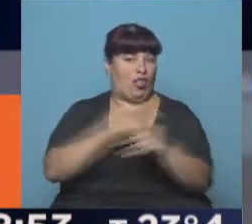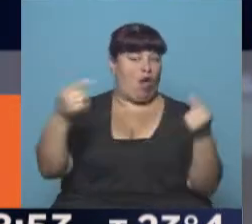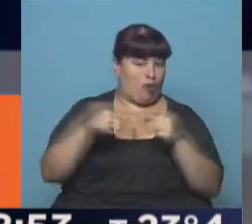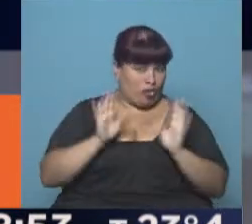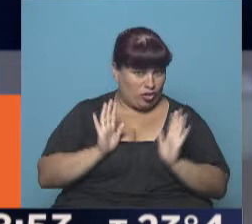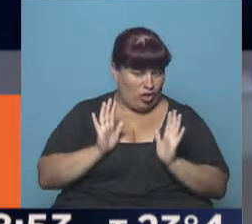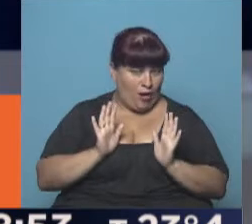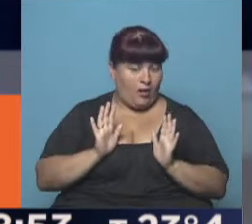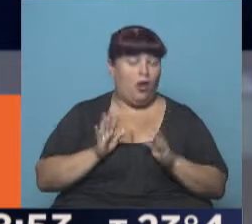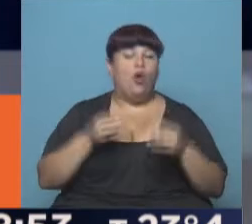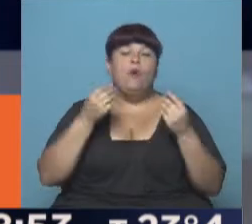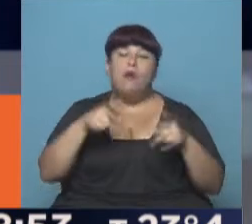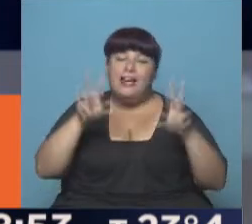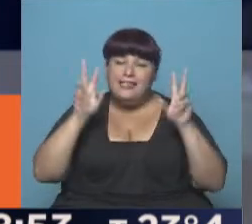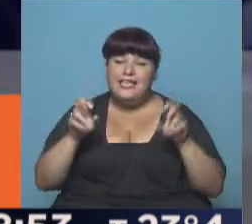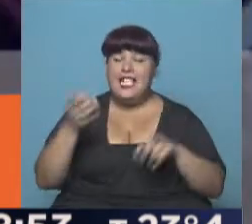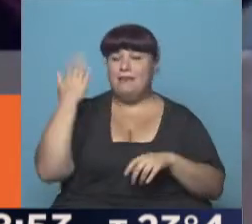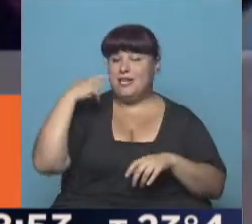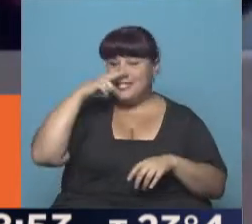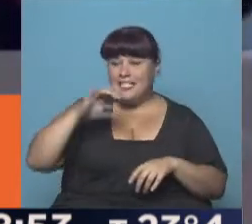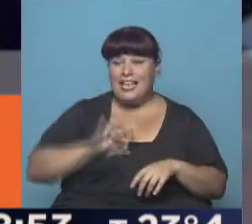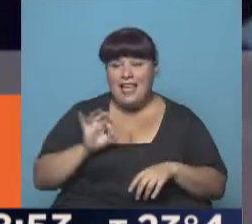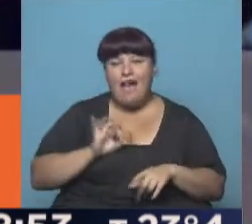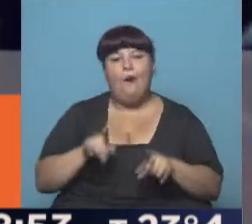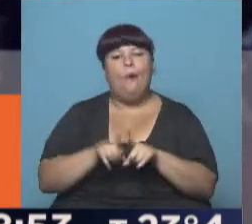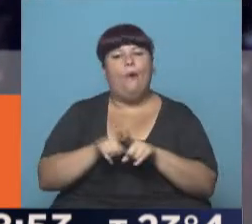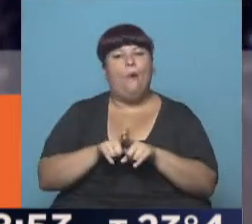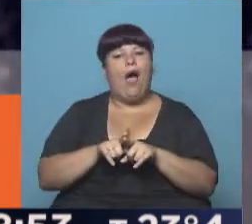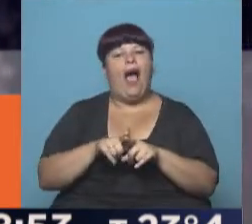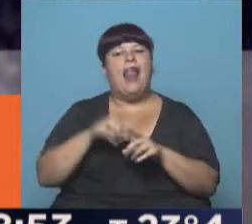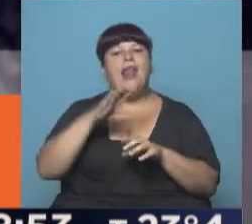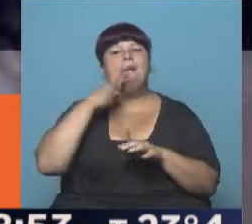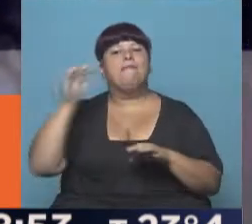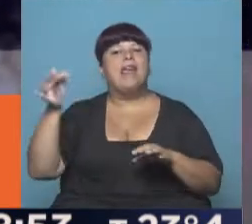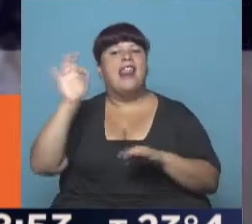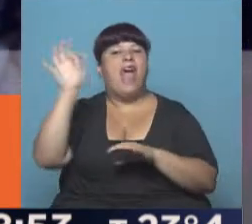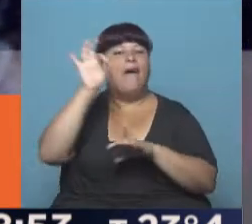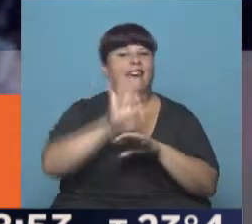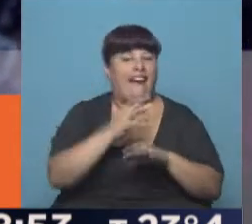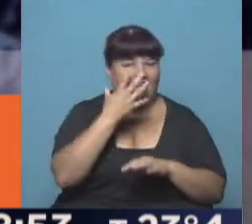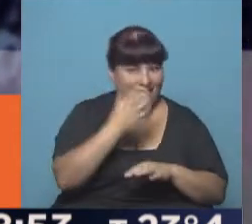oposición. Porque es un tema que en los últimos 7 años es como la miel en el panal para las abejas.